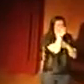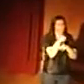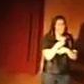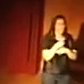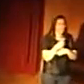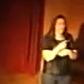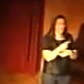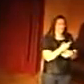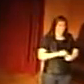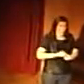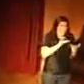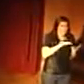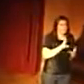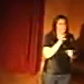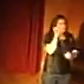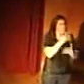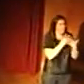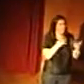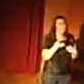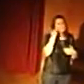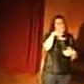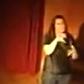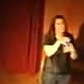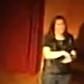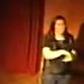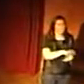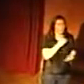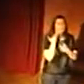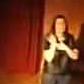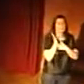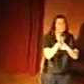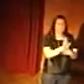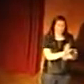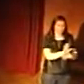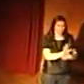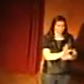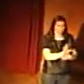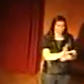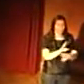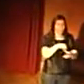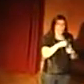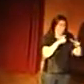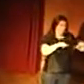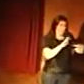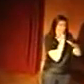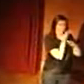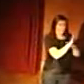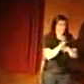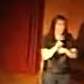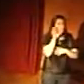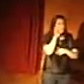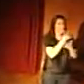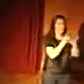siglo XIX que tiene que ver como ustedes saben con la presentación en la en la sala de presentaciones del siglo